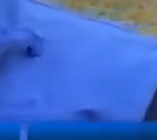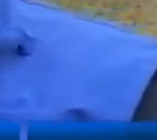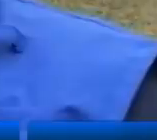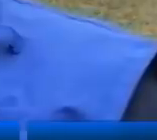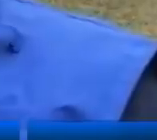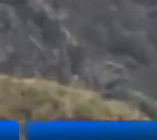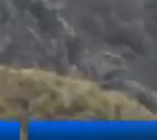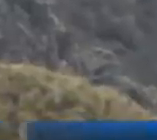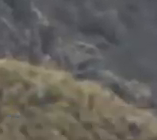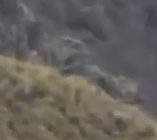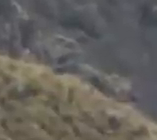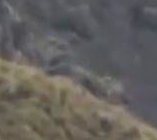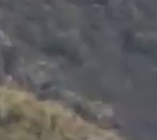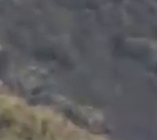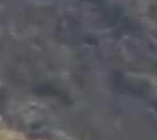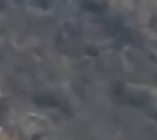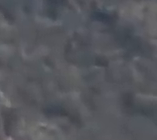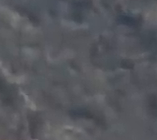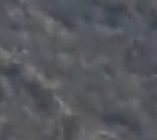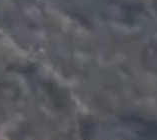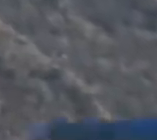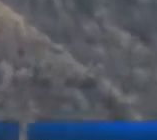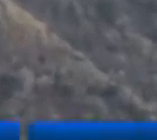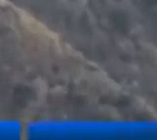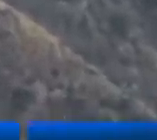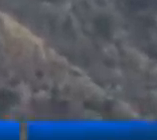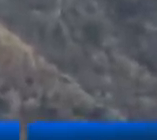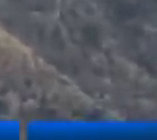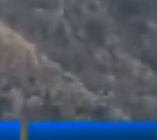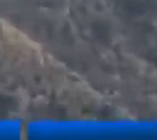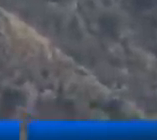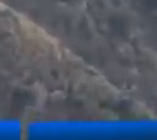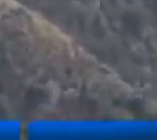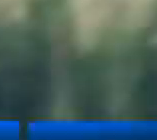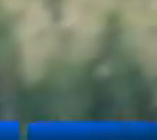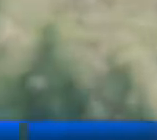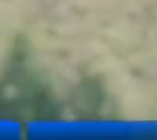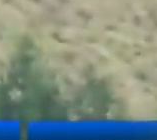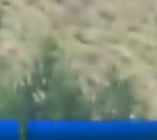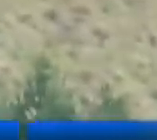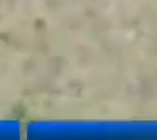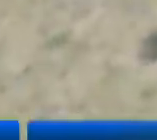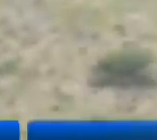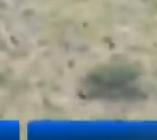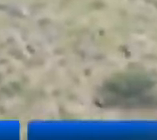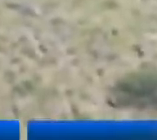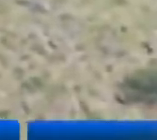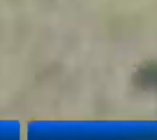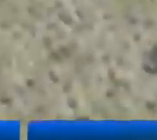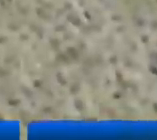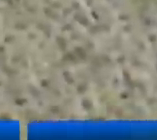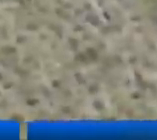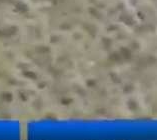realmente esperanzador. La Reserva Chacana cuenta con peñones, los cuales son importantes porque son los dormideros de los cóndores